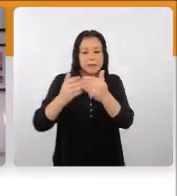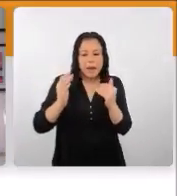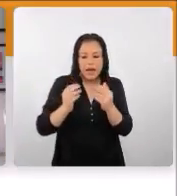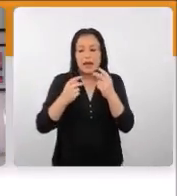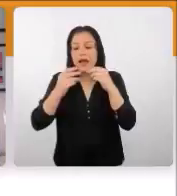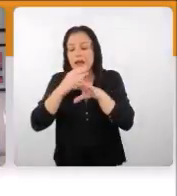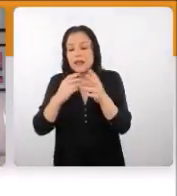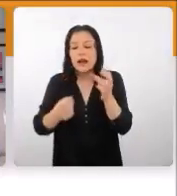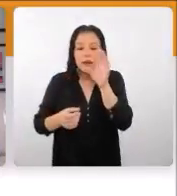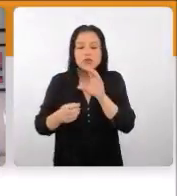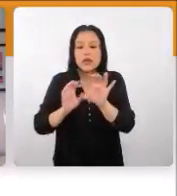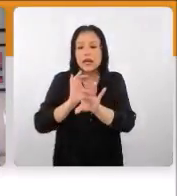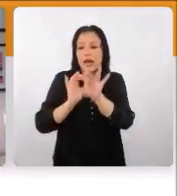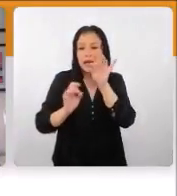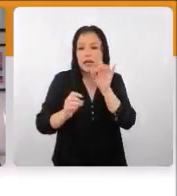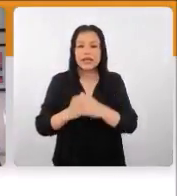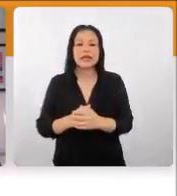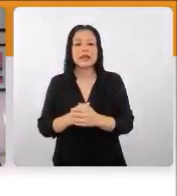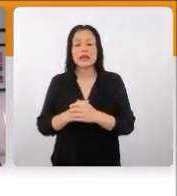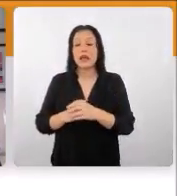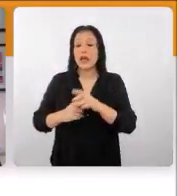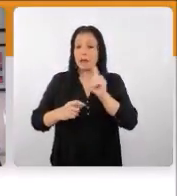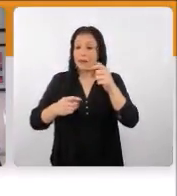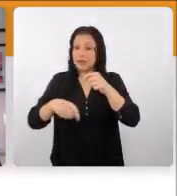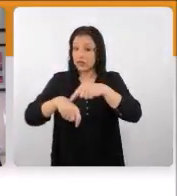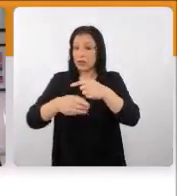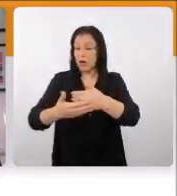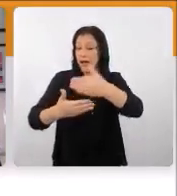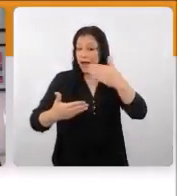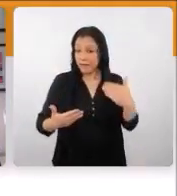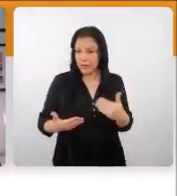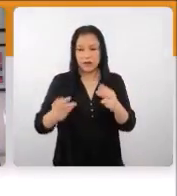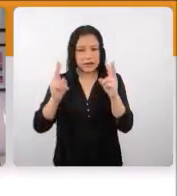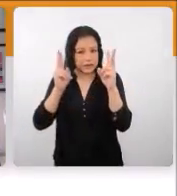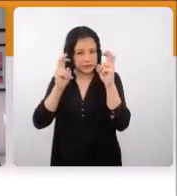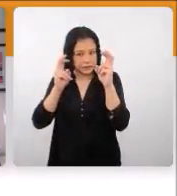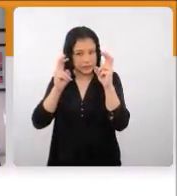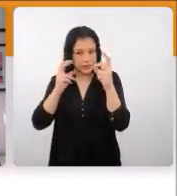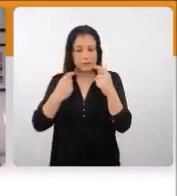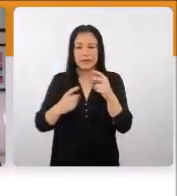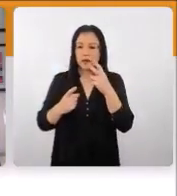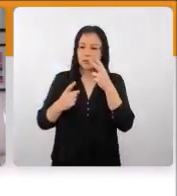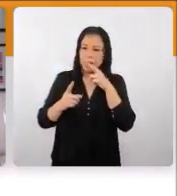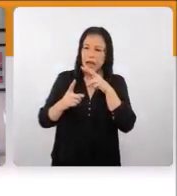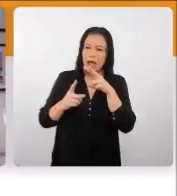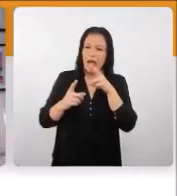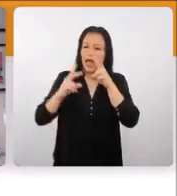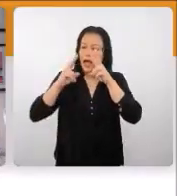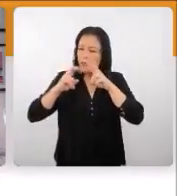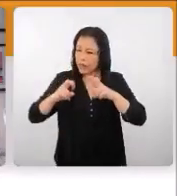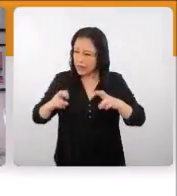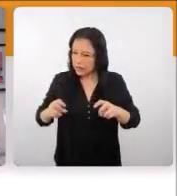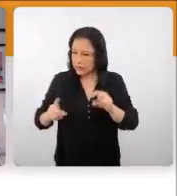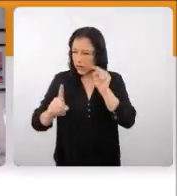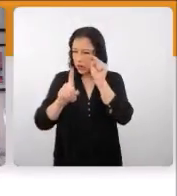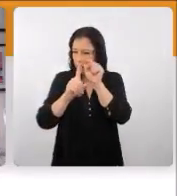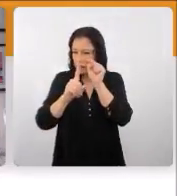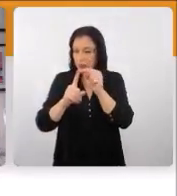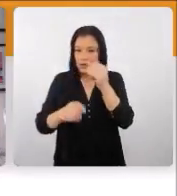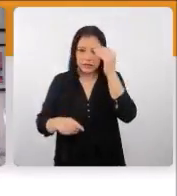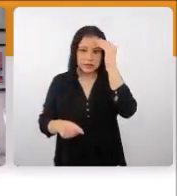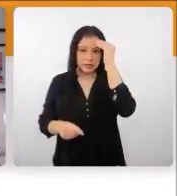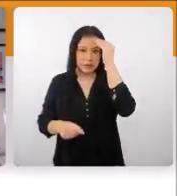una mayor anticipación. De hecho, este tema es algo para mirarlo con pinzas porque sabemos que a medida que